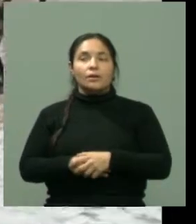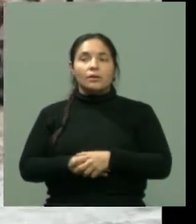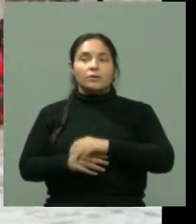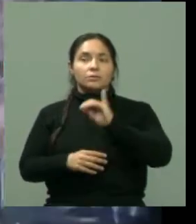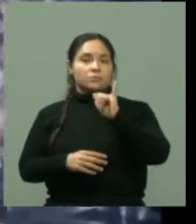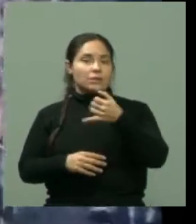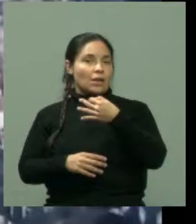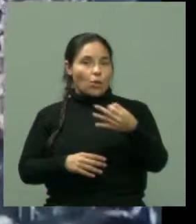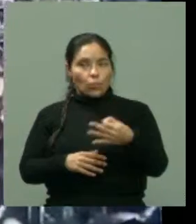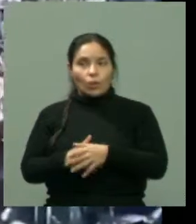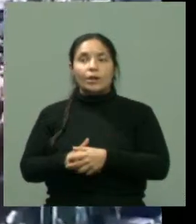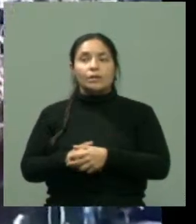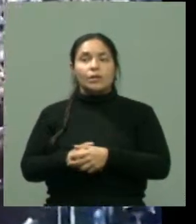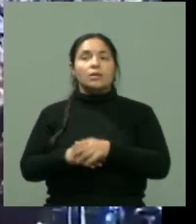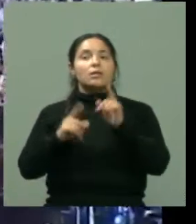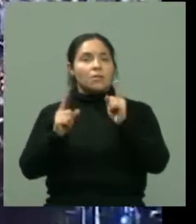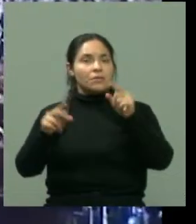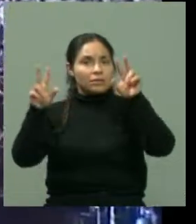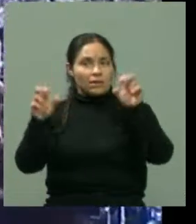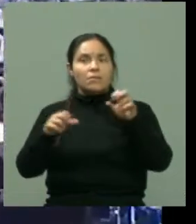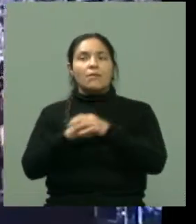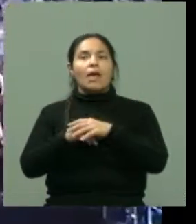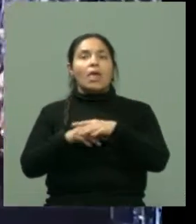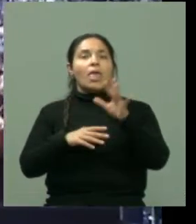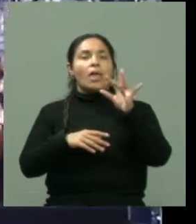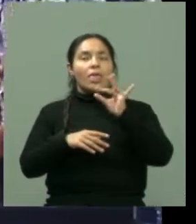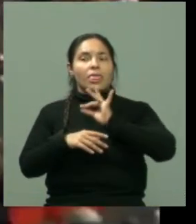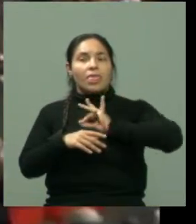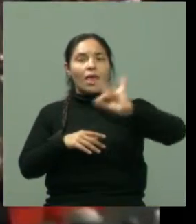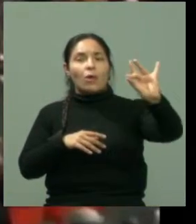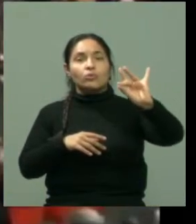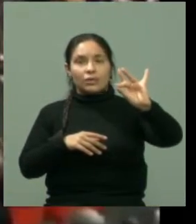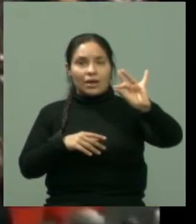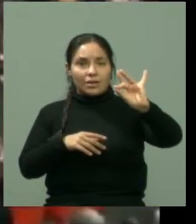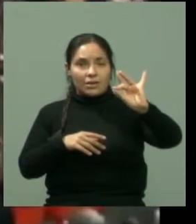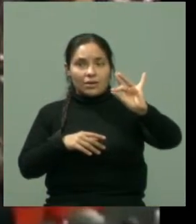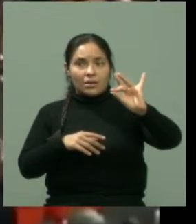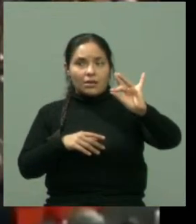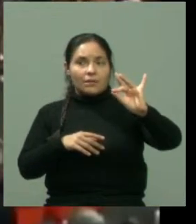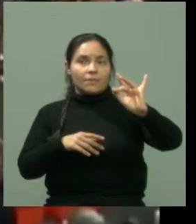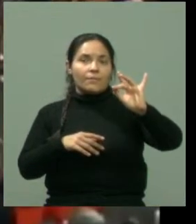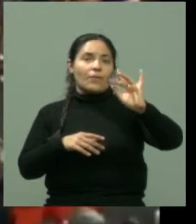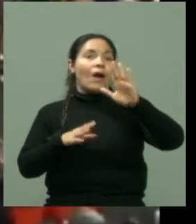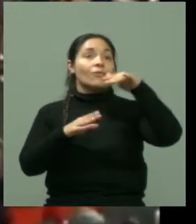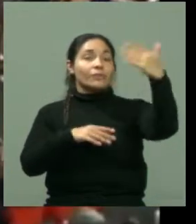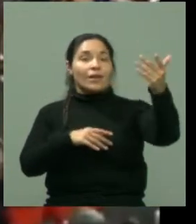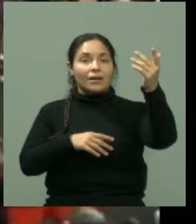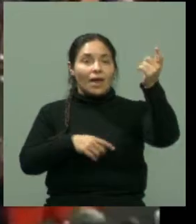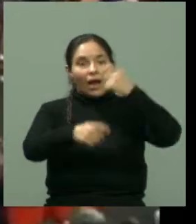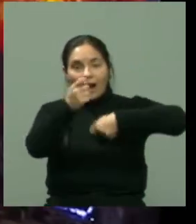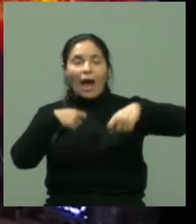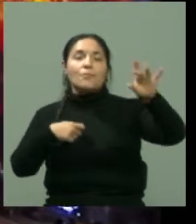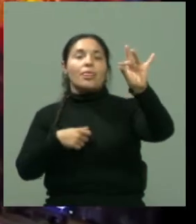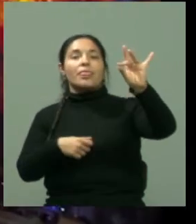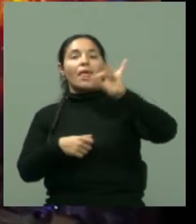momento el canje de deuda externa por canje de deuda ambiental, que es